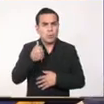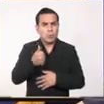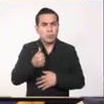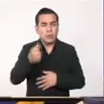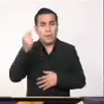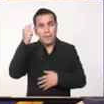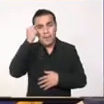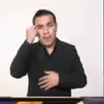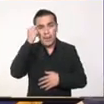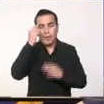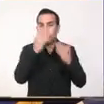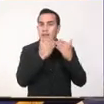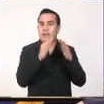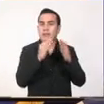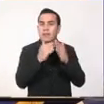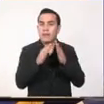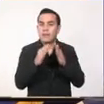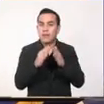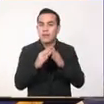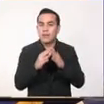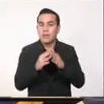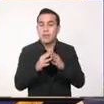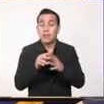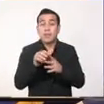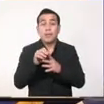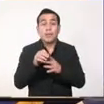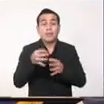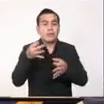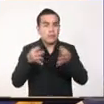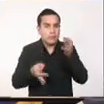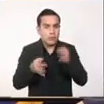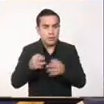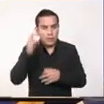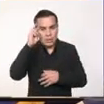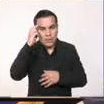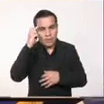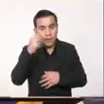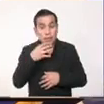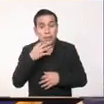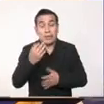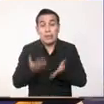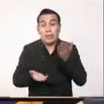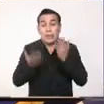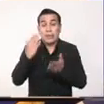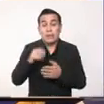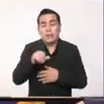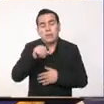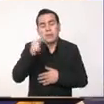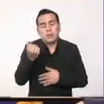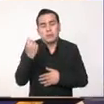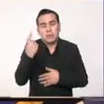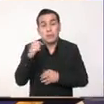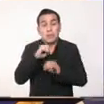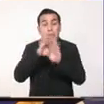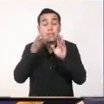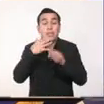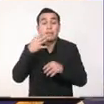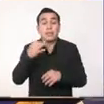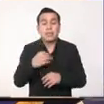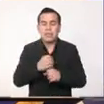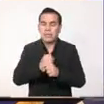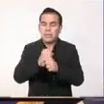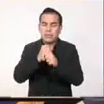hay cabezas, así hay tribunales. Sé que no, probablemente hay otras interpretaciones, pero tengan